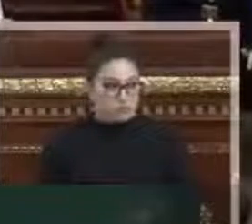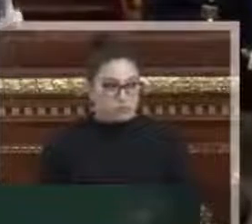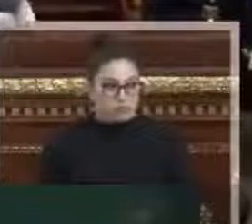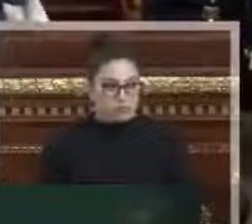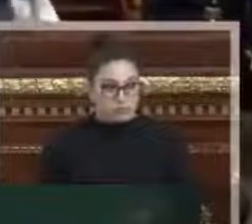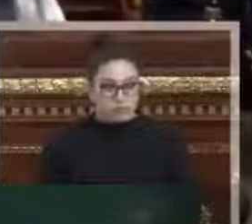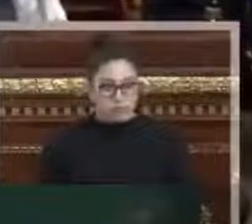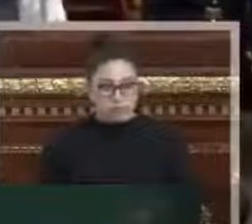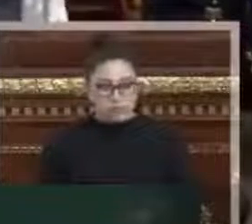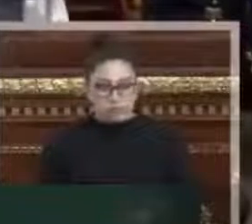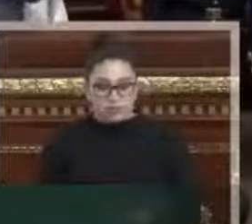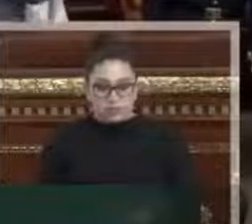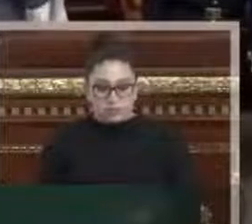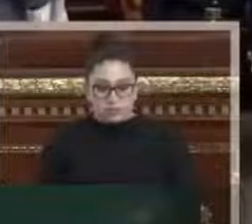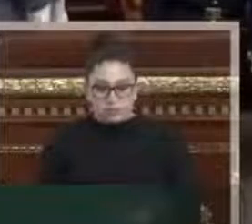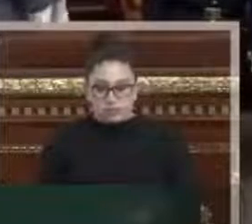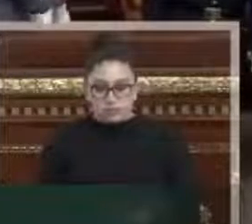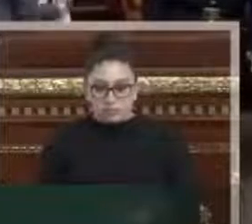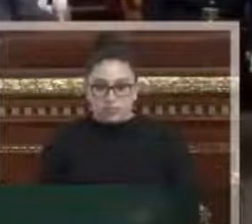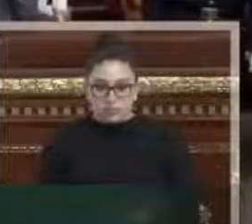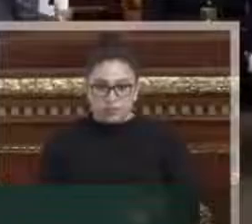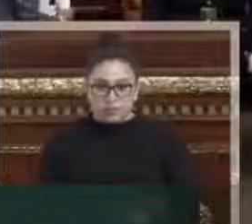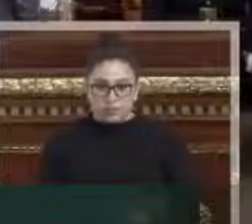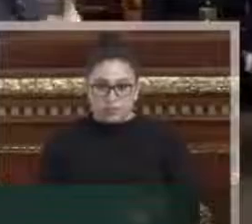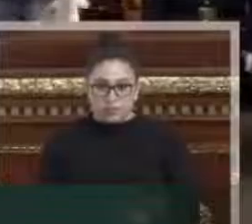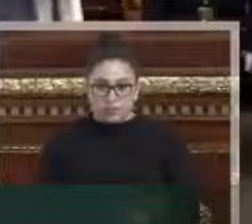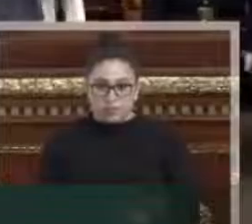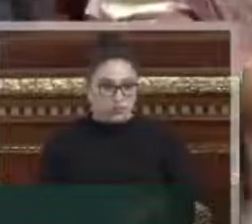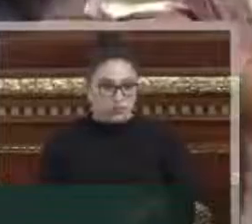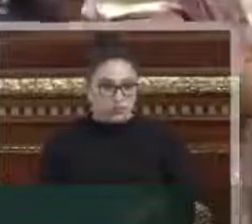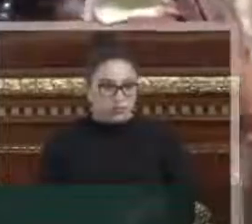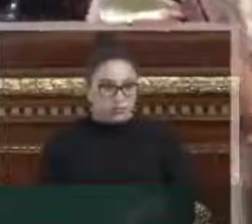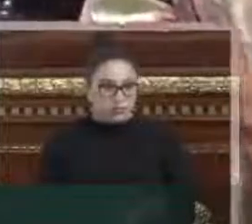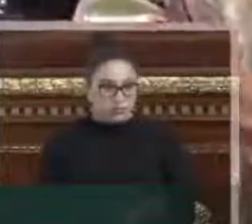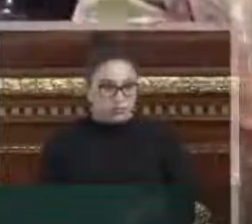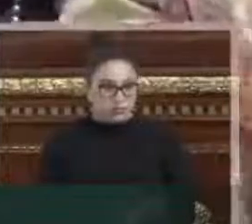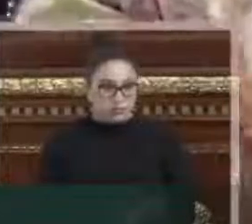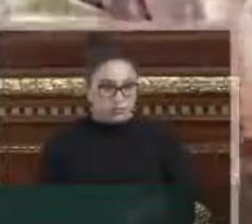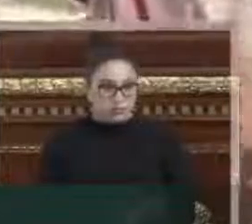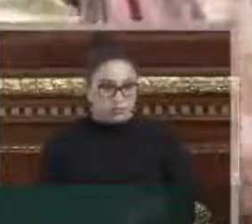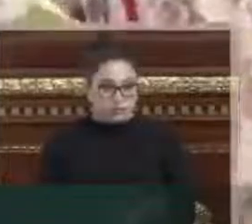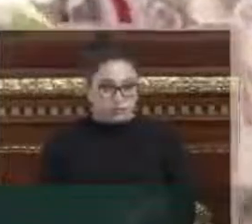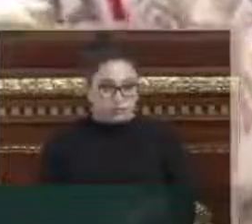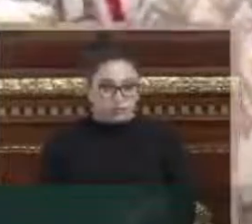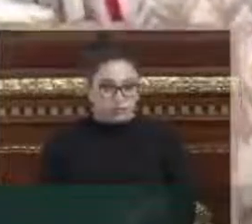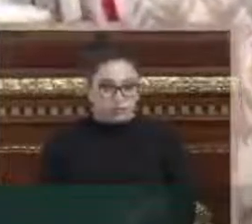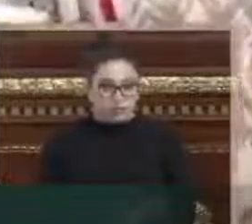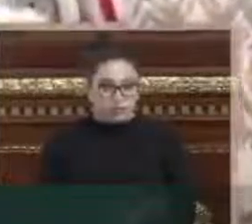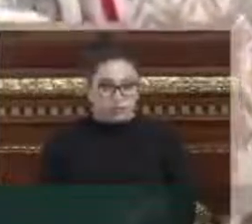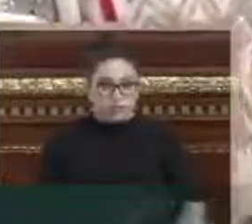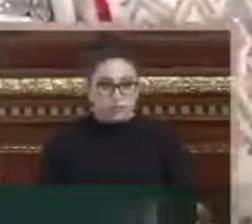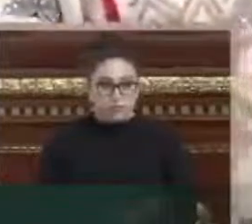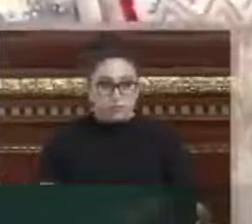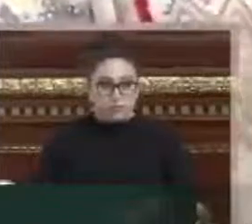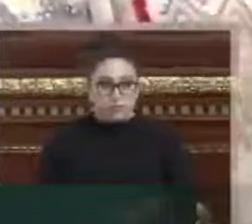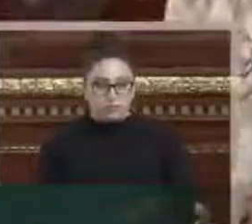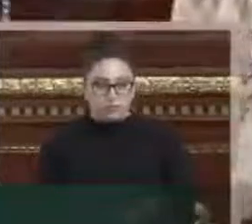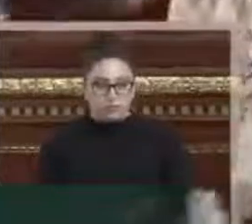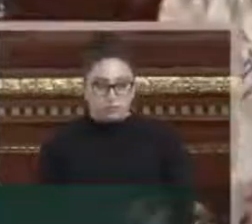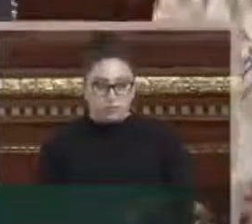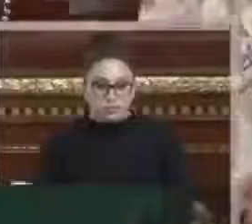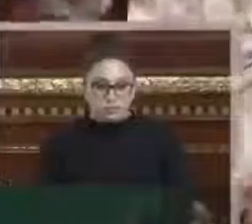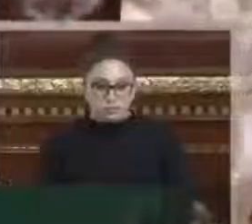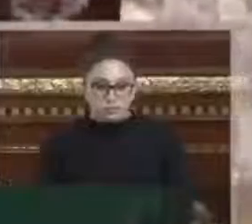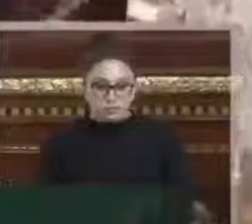Bretón Salinas, fundador de un proyecto teatral para la promoción de los derechos humanos. Puso en escena la obra La Autopsia, con más de